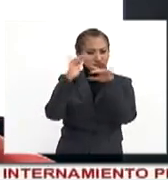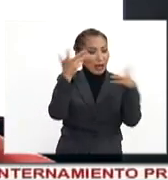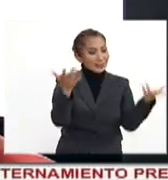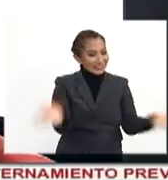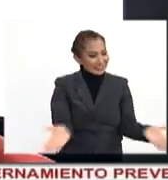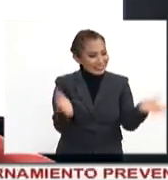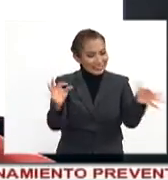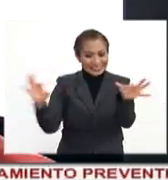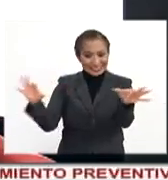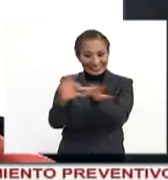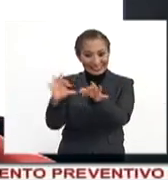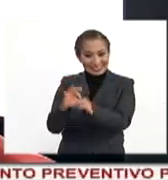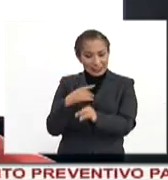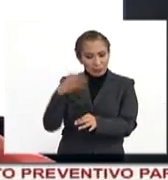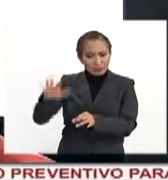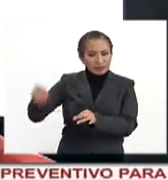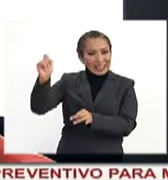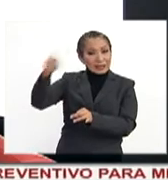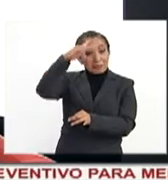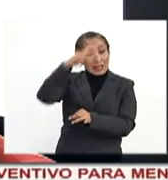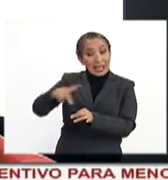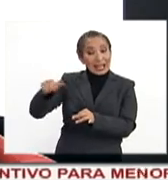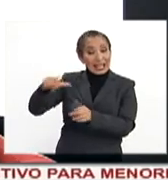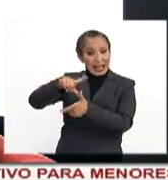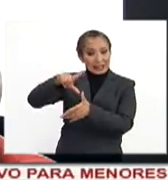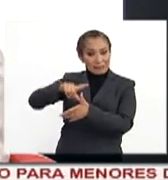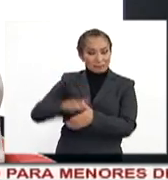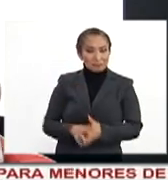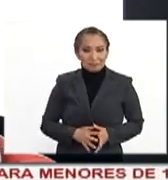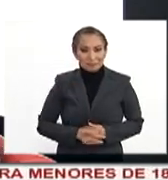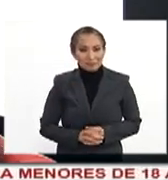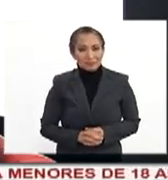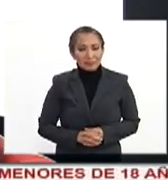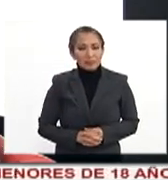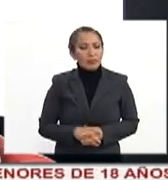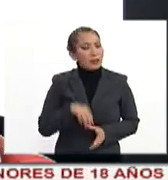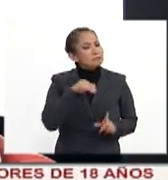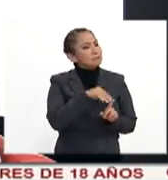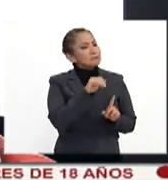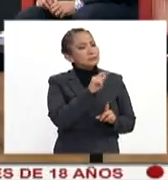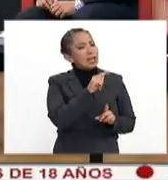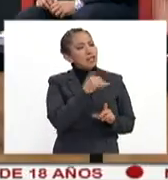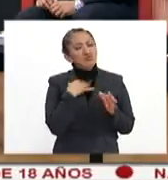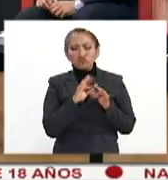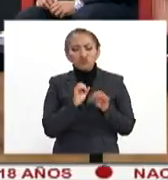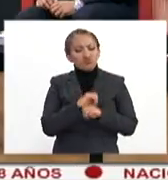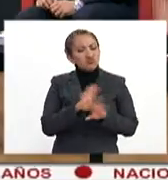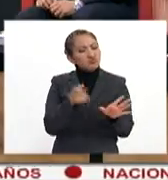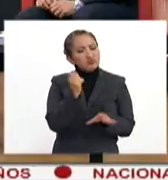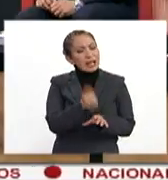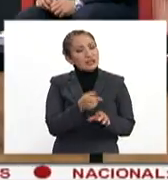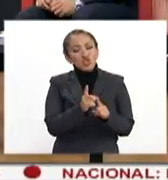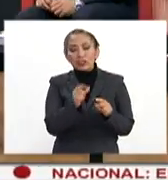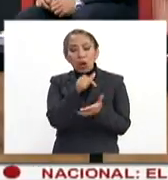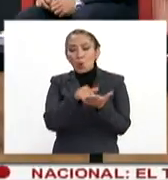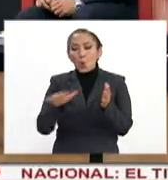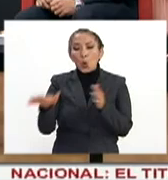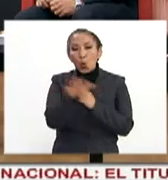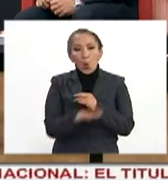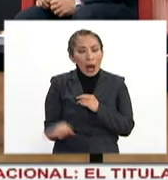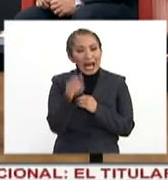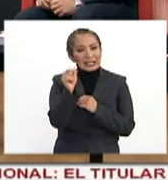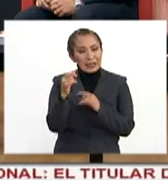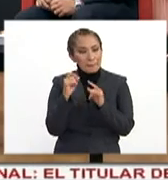generar puentes con el contenido mexicano y latinoamericano. Sergio, platícanos los detalles, ¿dónde se lleva a